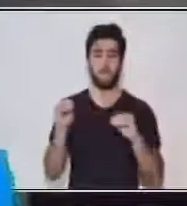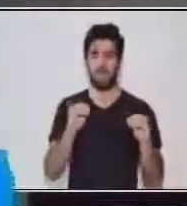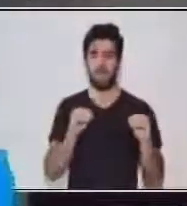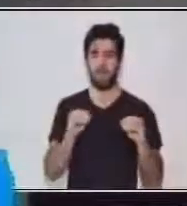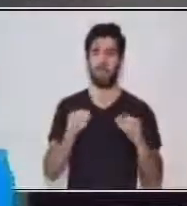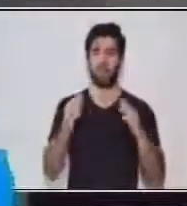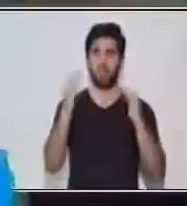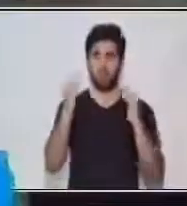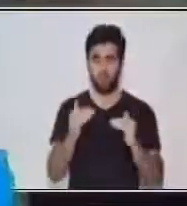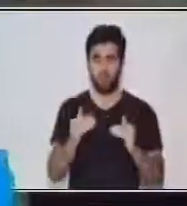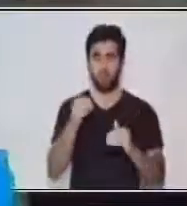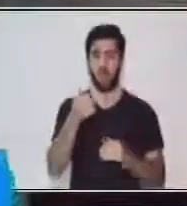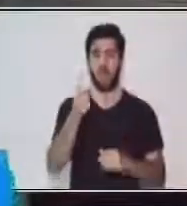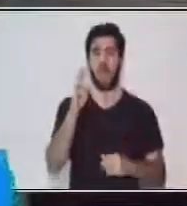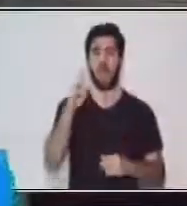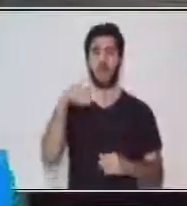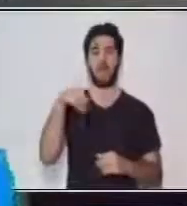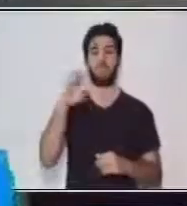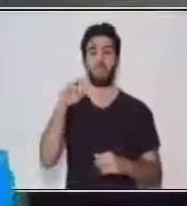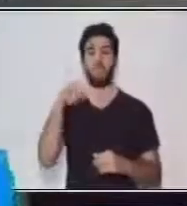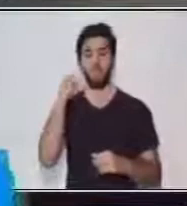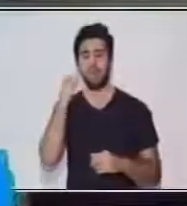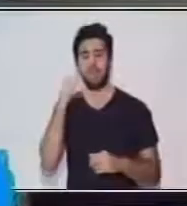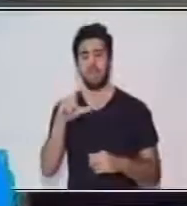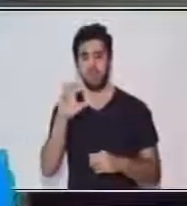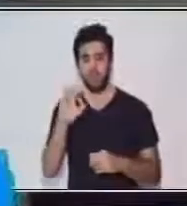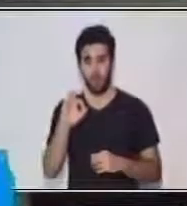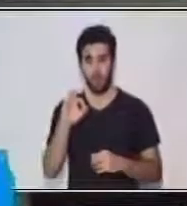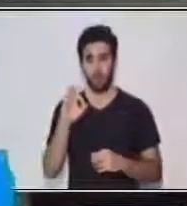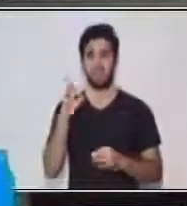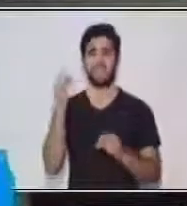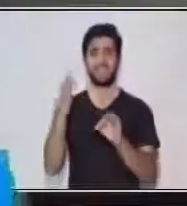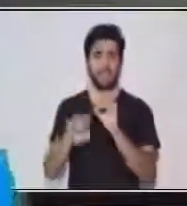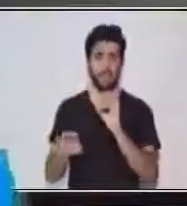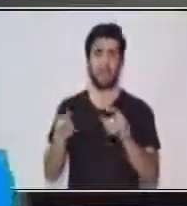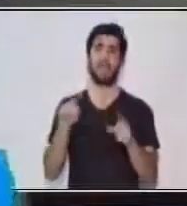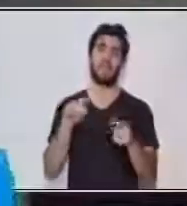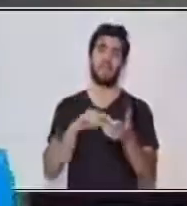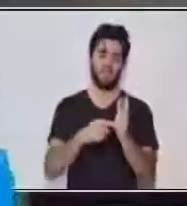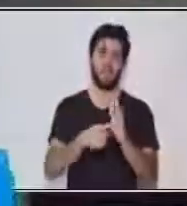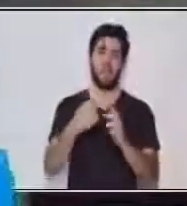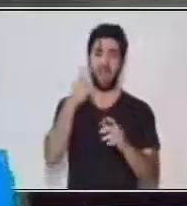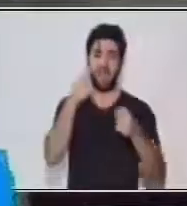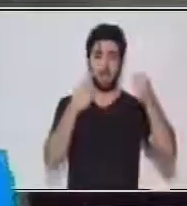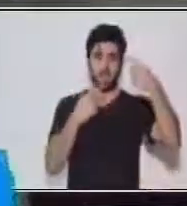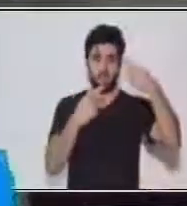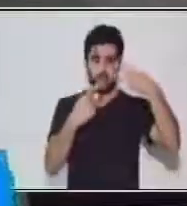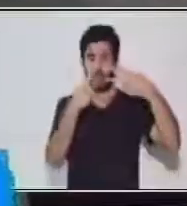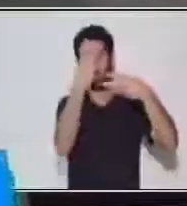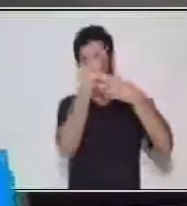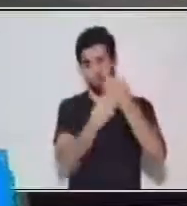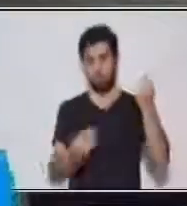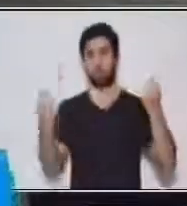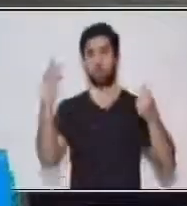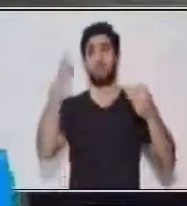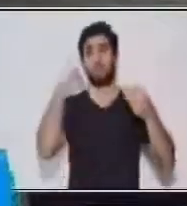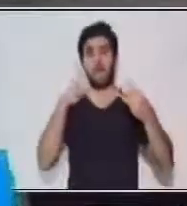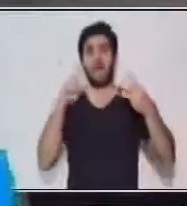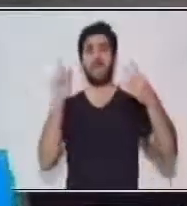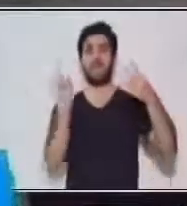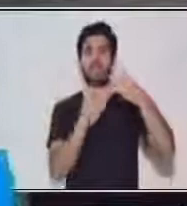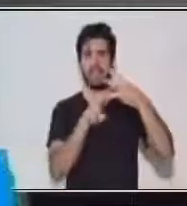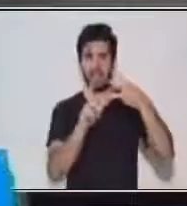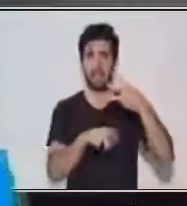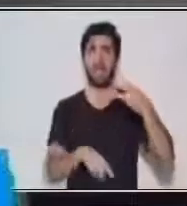combinación de estos dos movimientos, oscilatorio y periódico. Entonces,